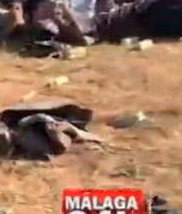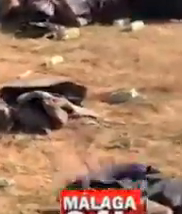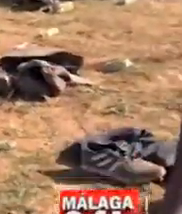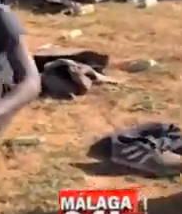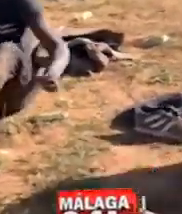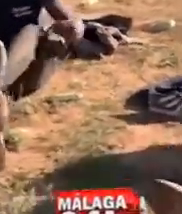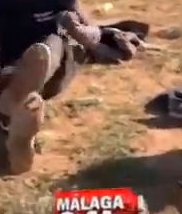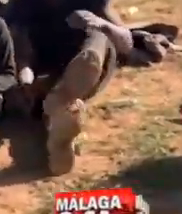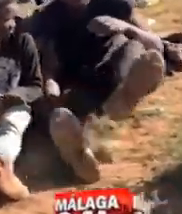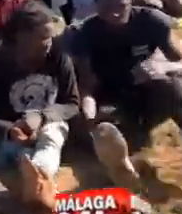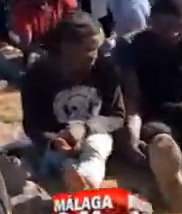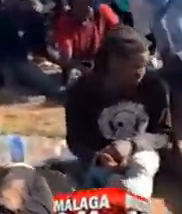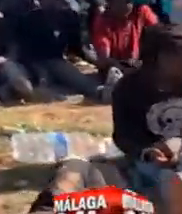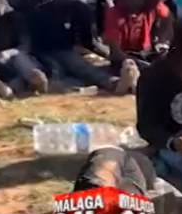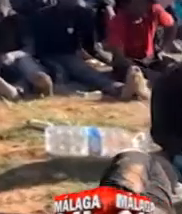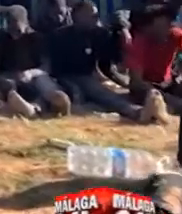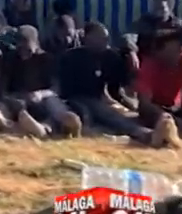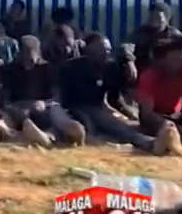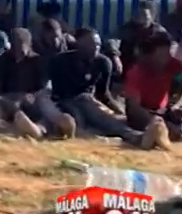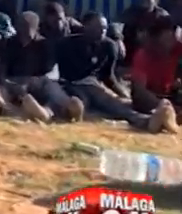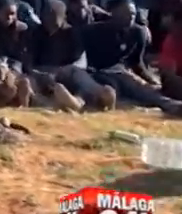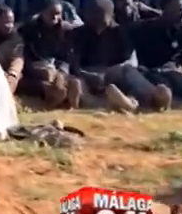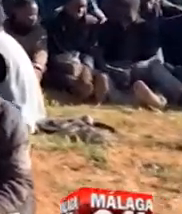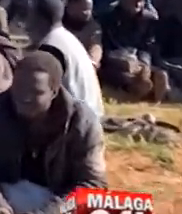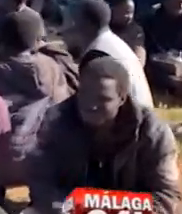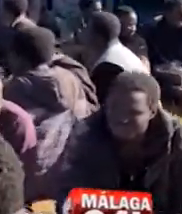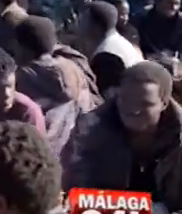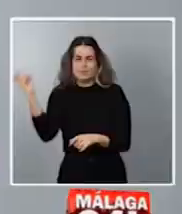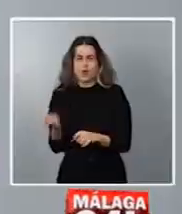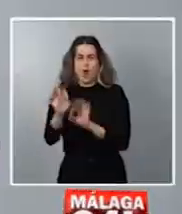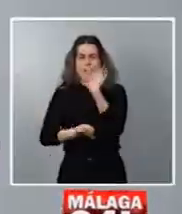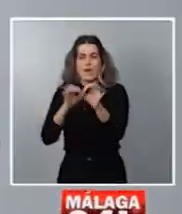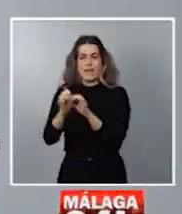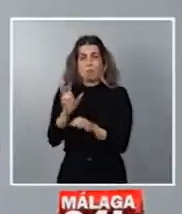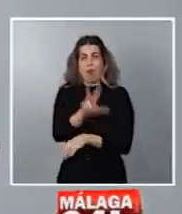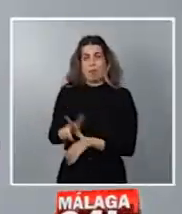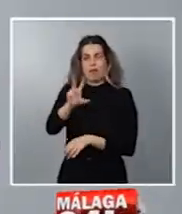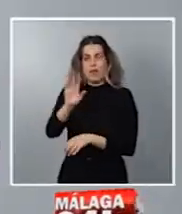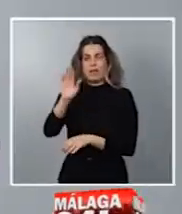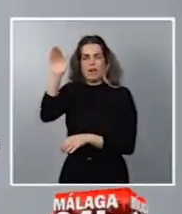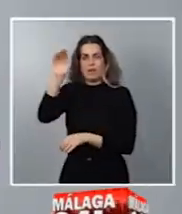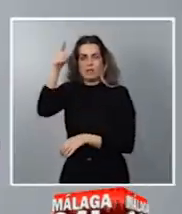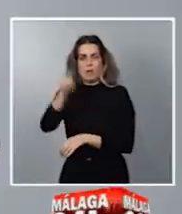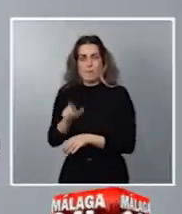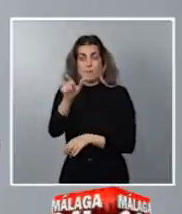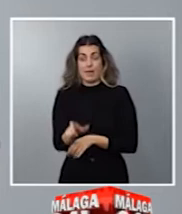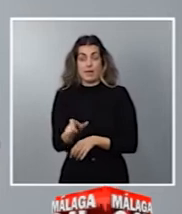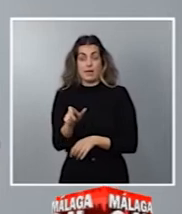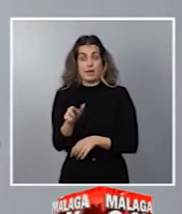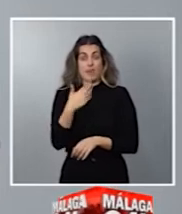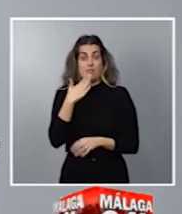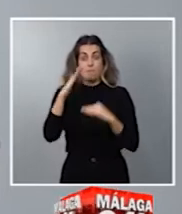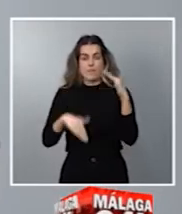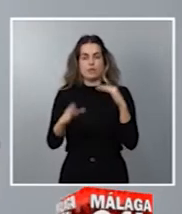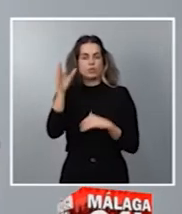edad de los menores migrantes no acompañados que lleguen a España. El menor siempre va a ser escuchado, el procedimiento